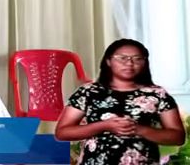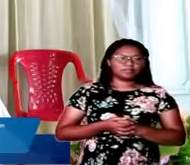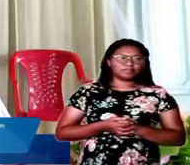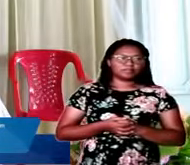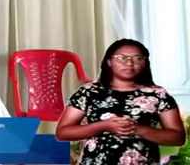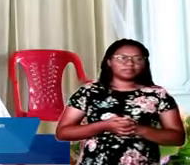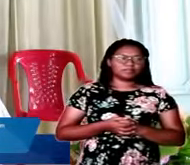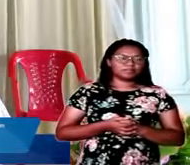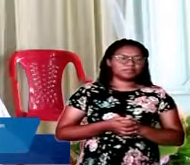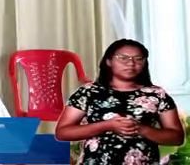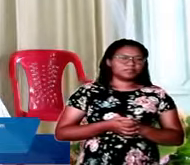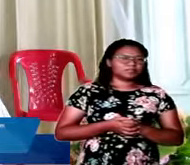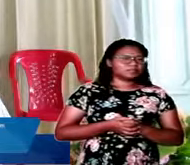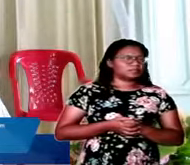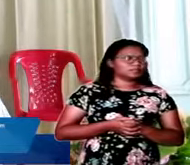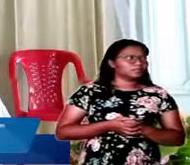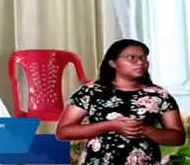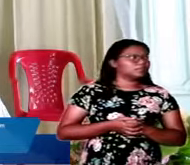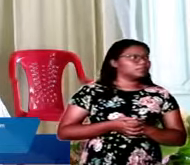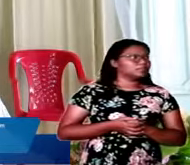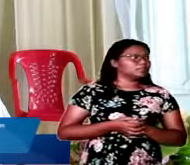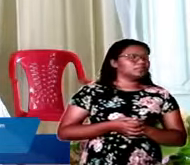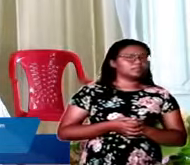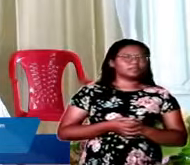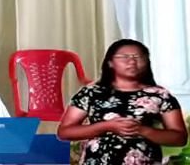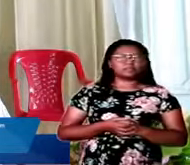¿Quién recuerda qué es la regla de oro?